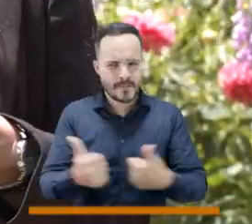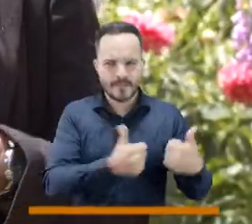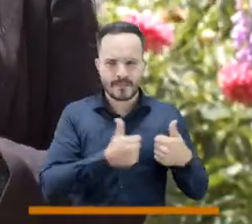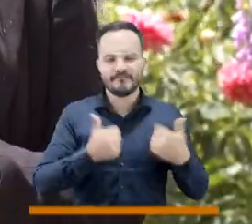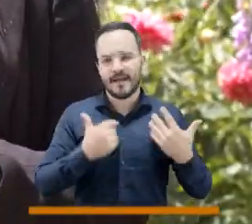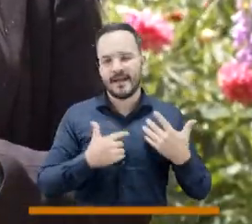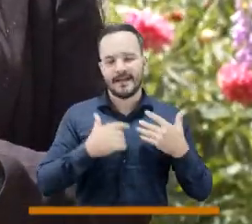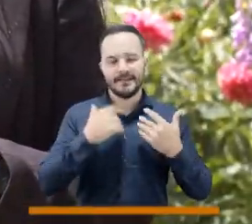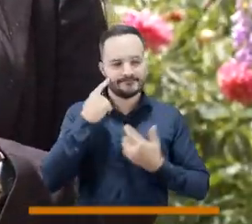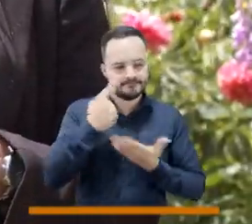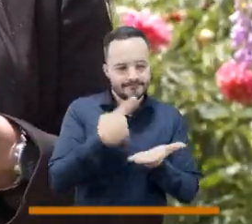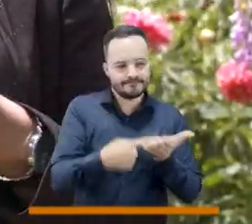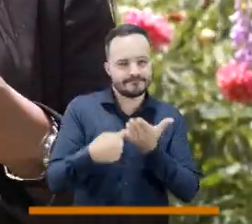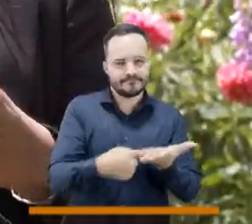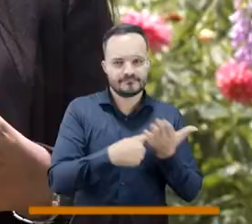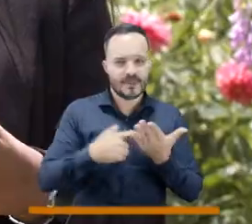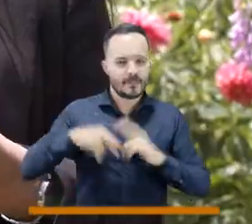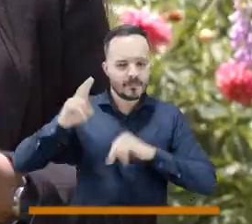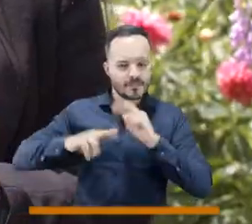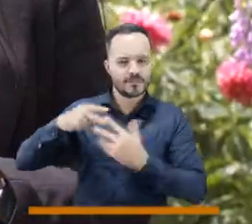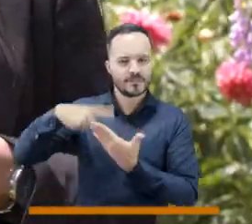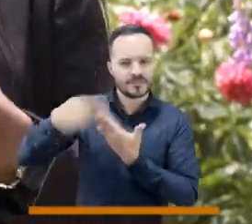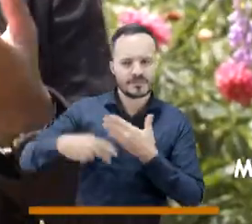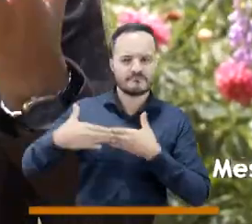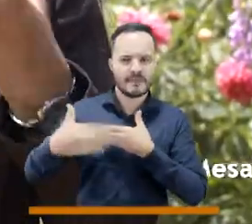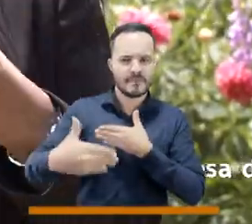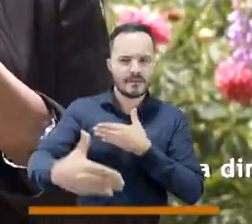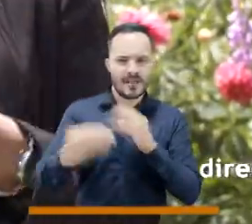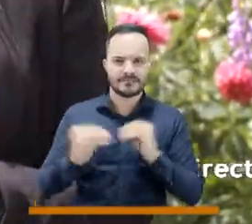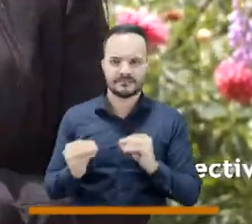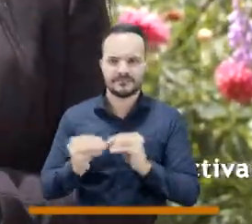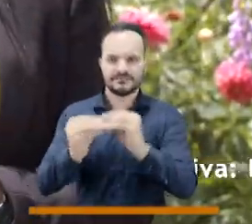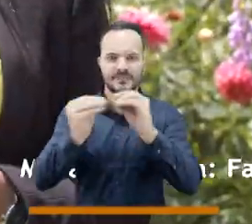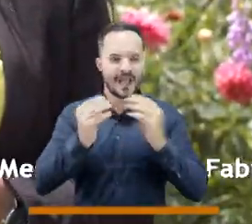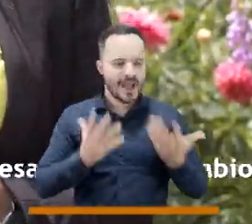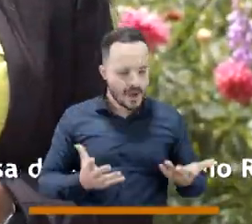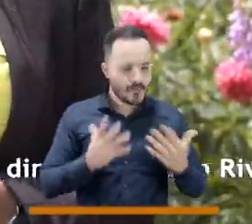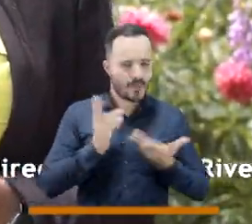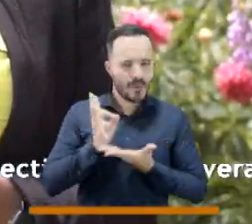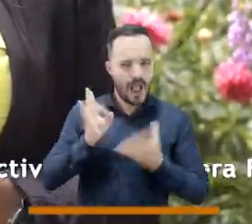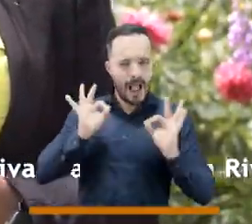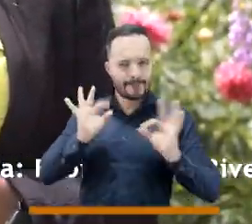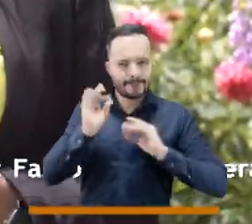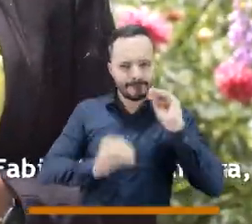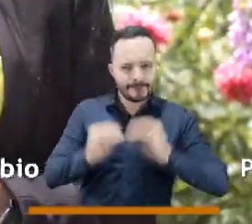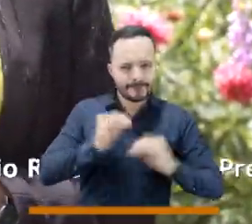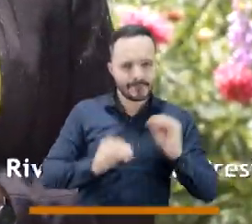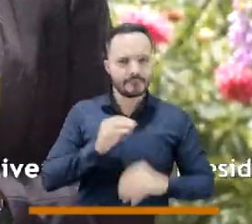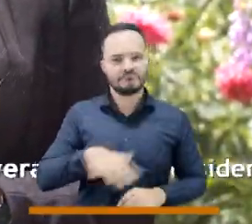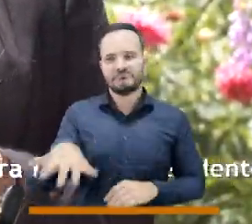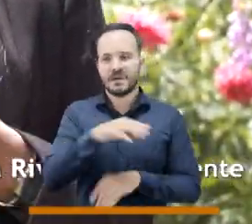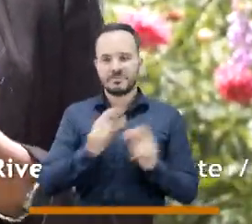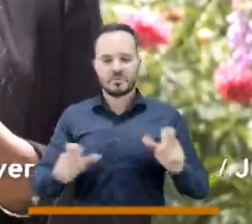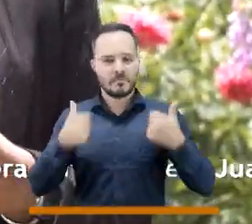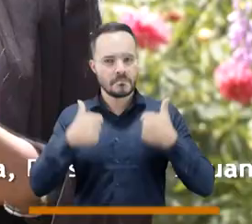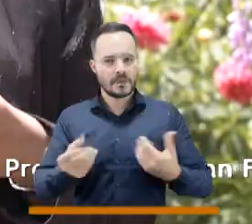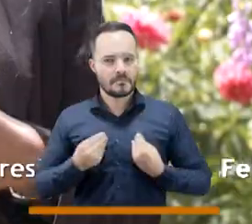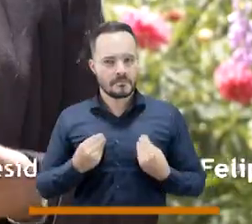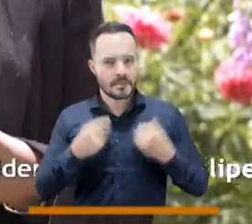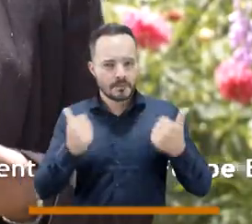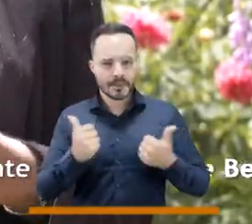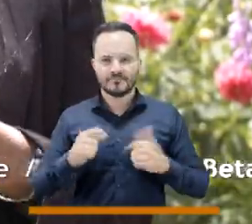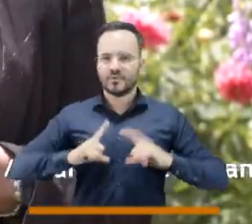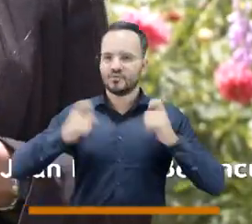ocupación que pueda coexistir entre la habitación de las personas, el desarrollo turístico y también